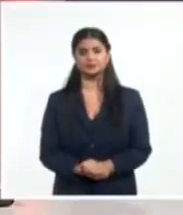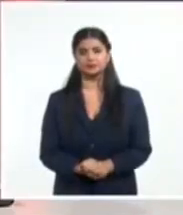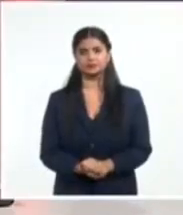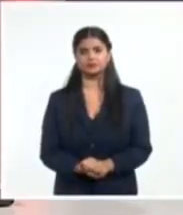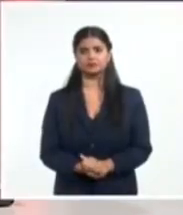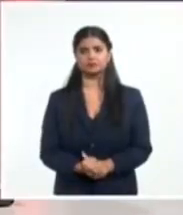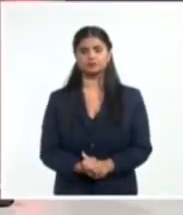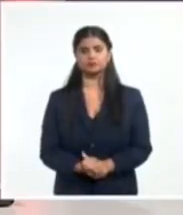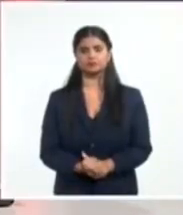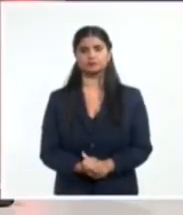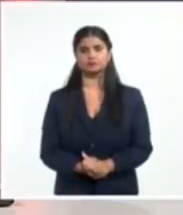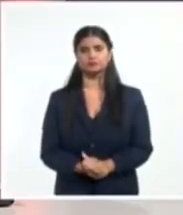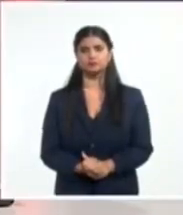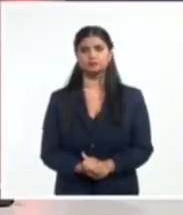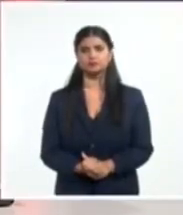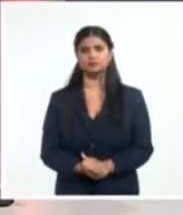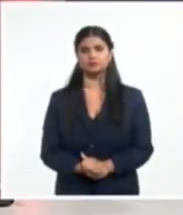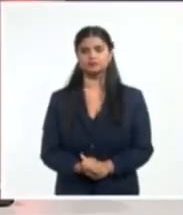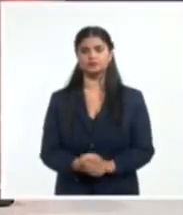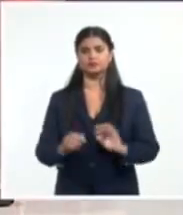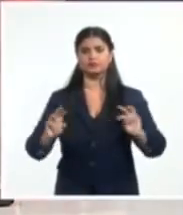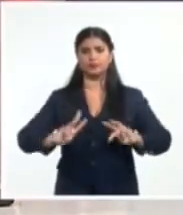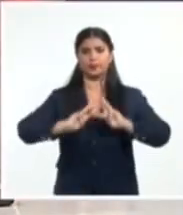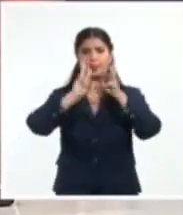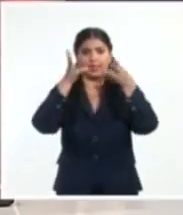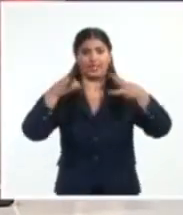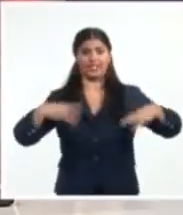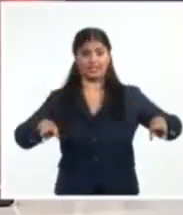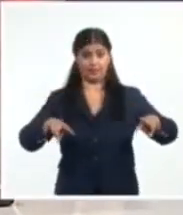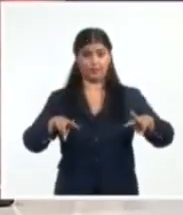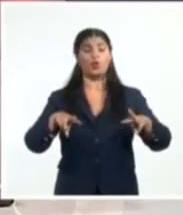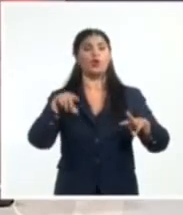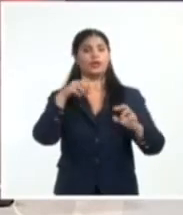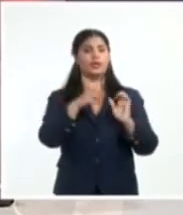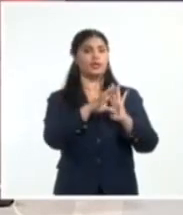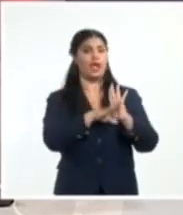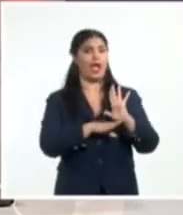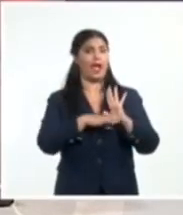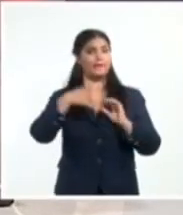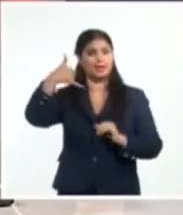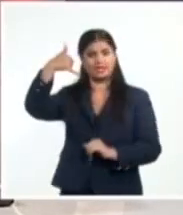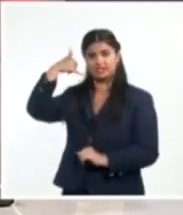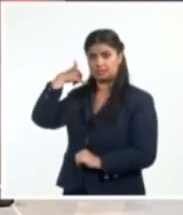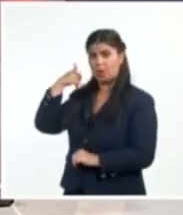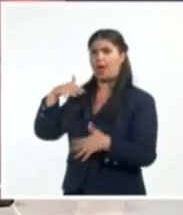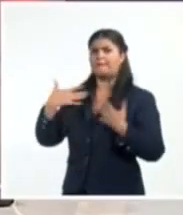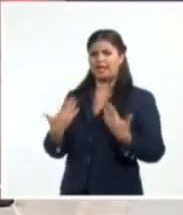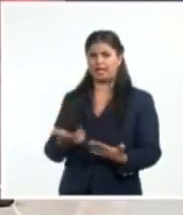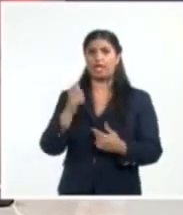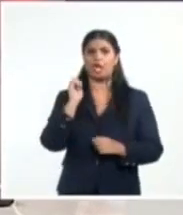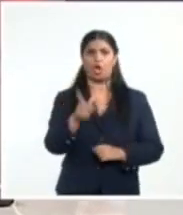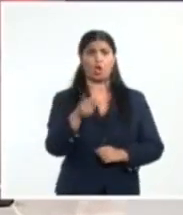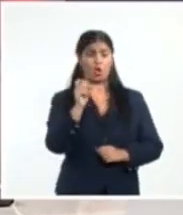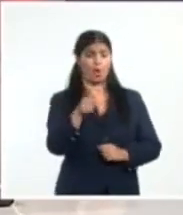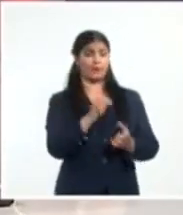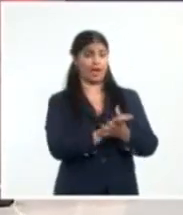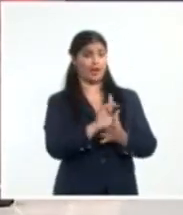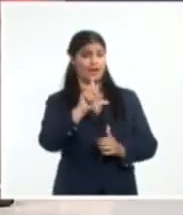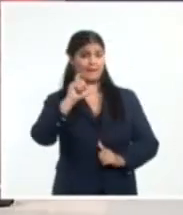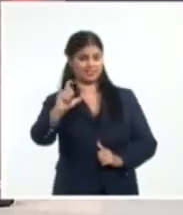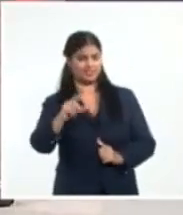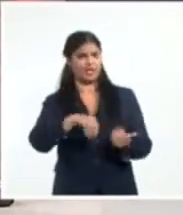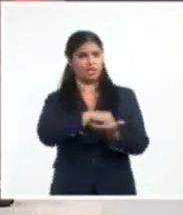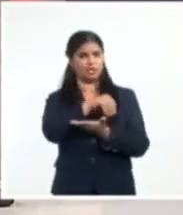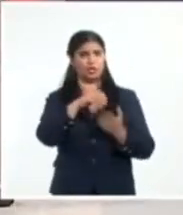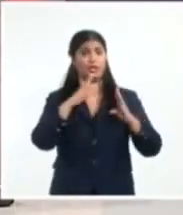La plataforma web Ticket eliminará las colas presenciales para la compra de moneda libremente convertible, las MLC, en las casas de